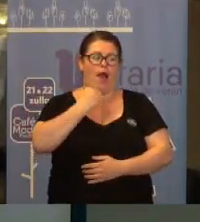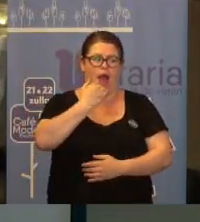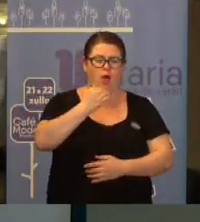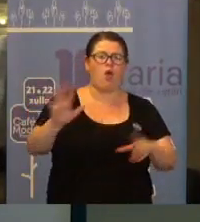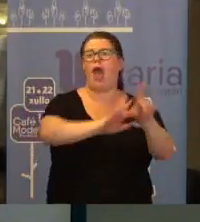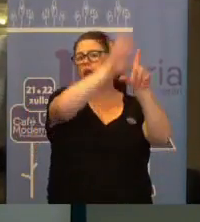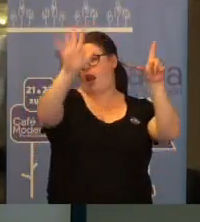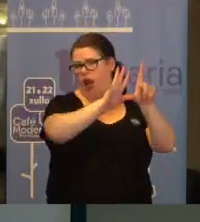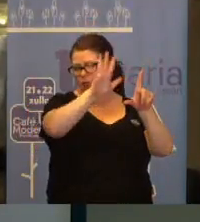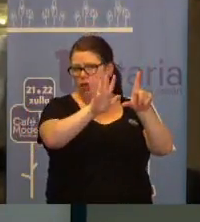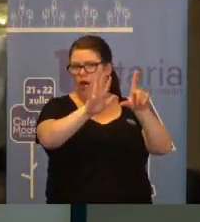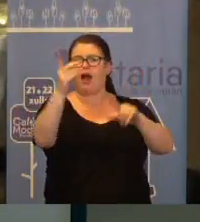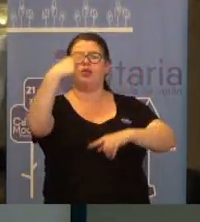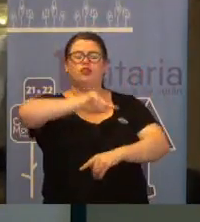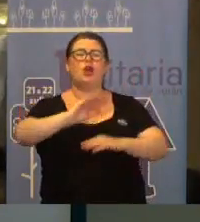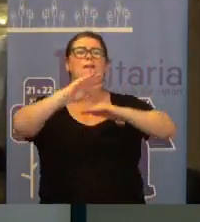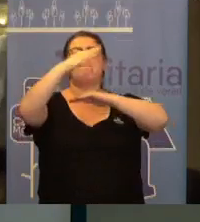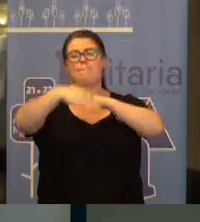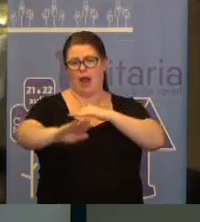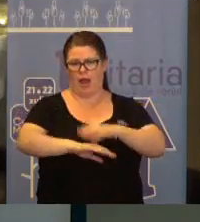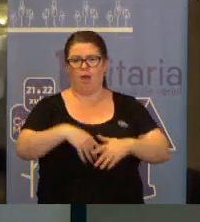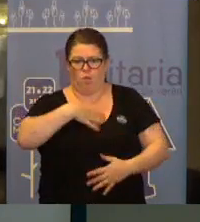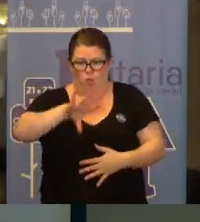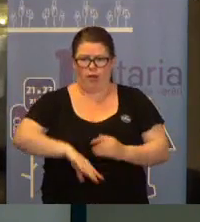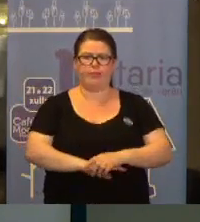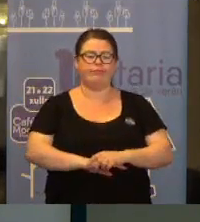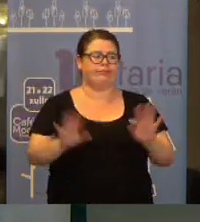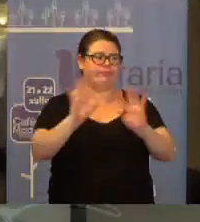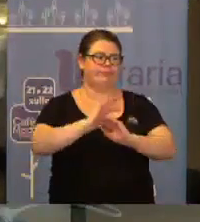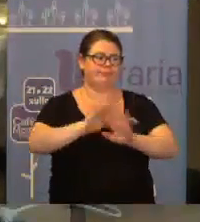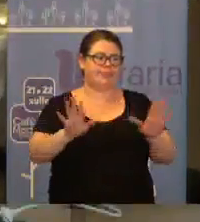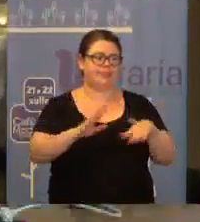nacional pode acabar sendo en Marea, non? Bueno, e nada máis.